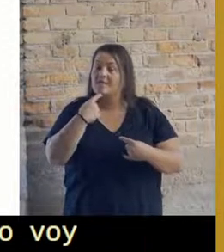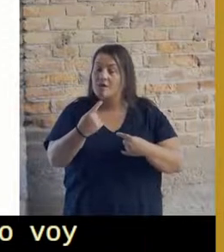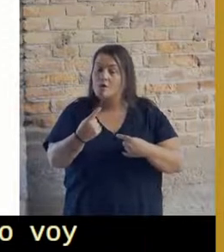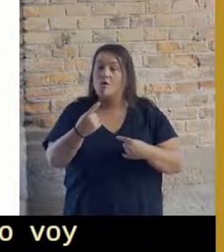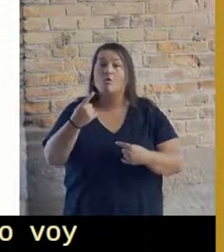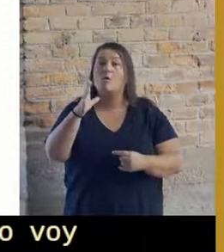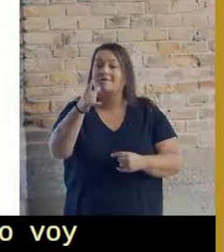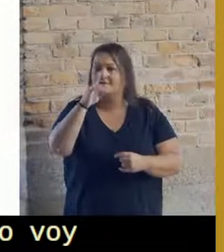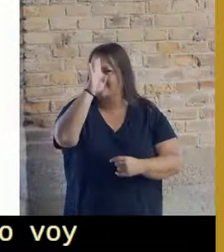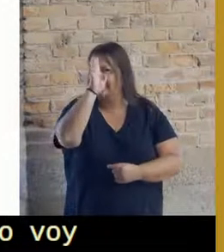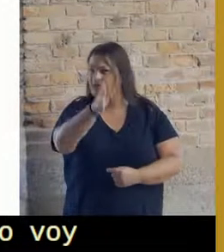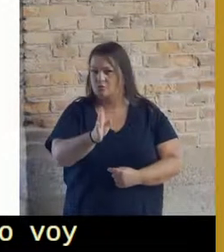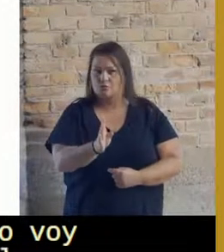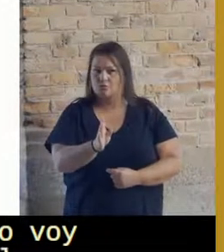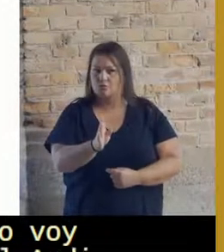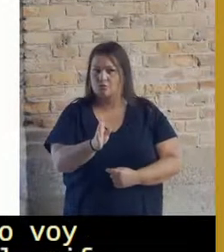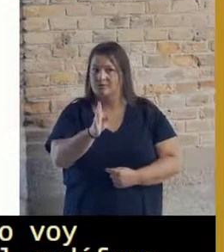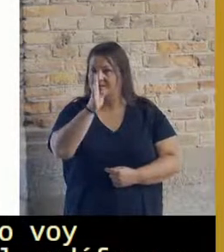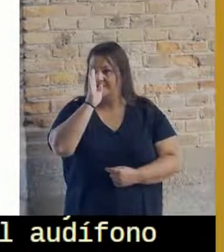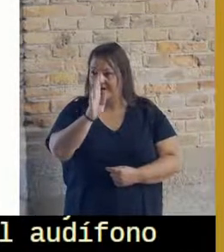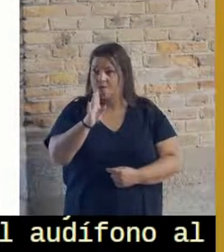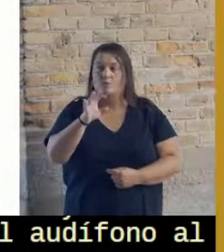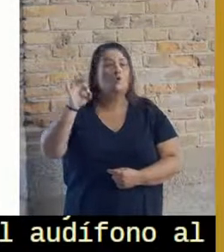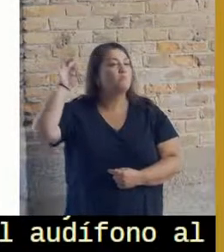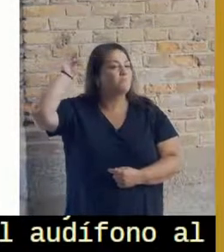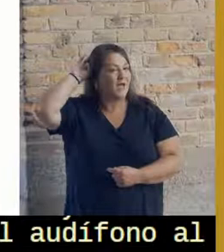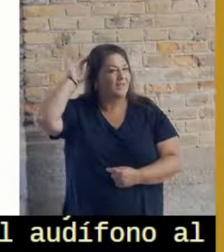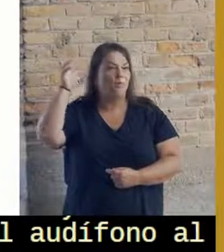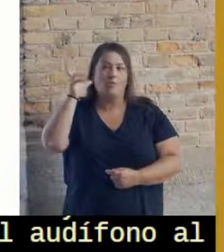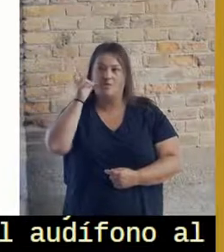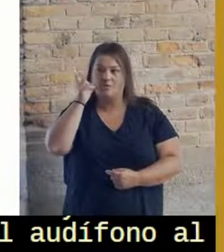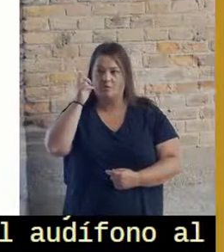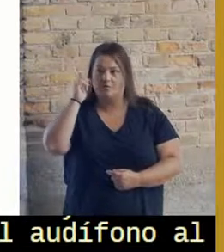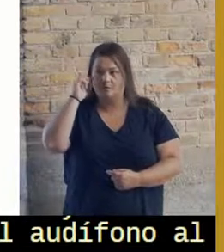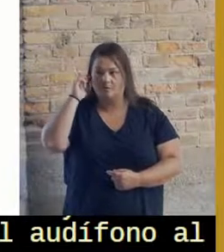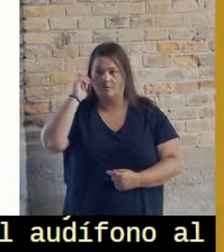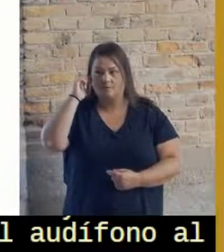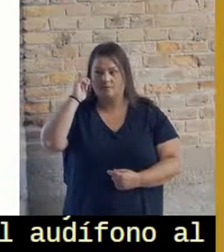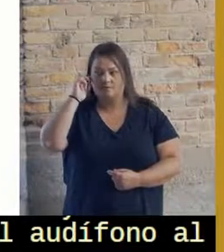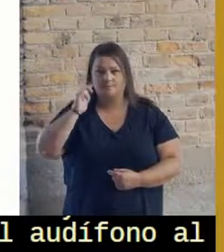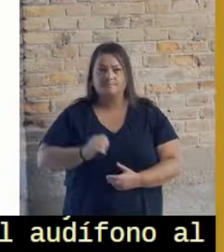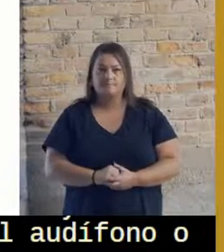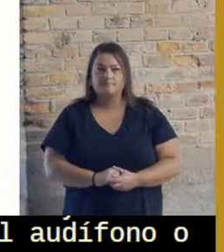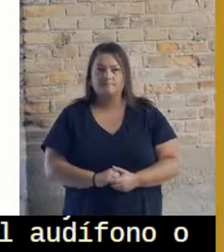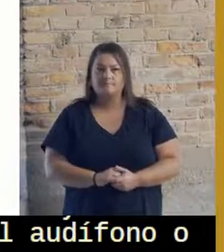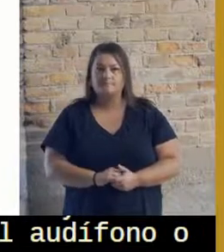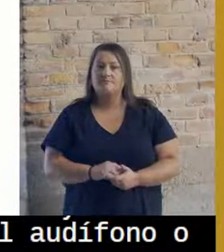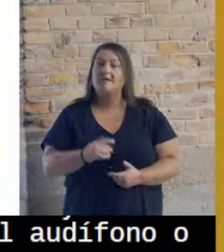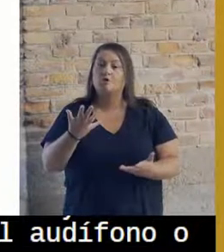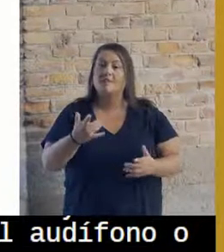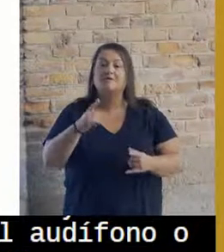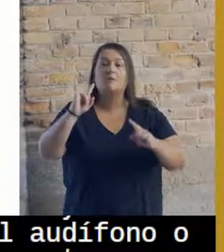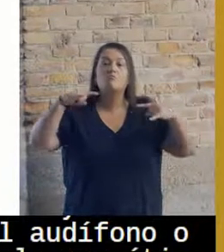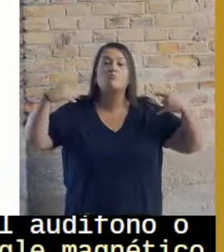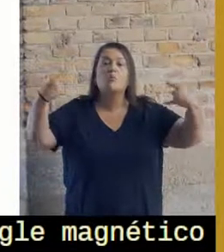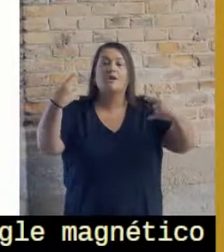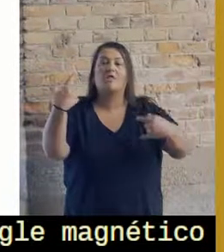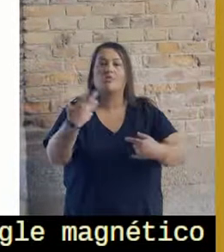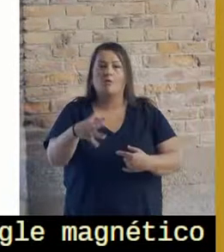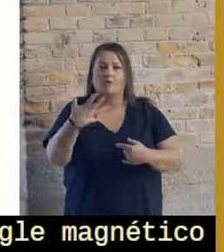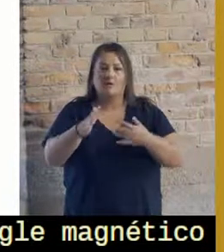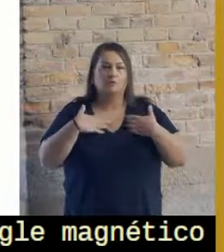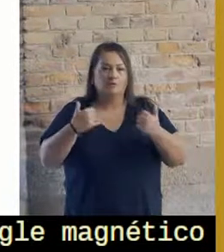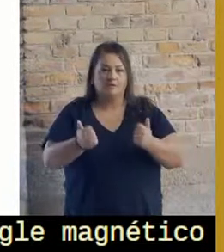micrófono le llega directamente al audífono o al implante coclear vale Dónde se puede poner el bucle magnético donde